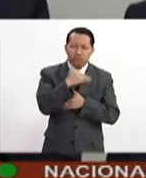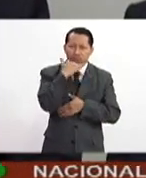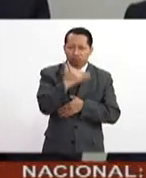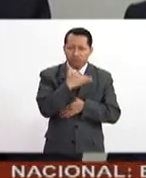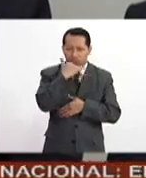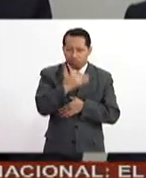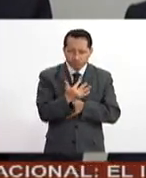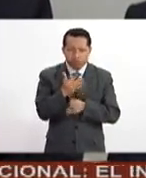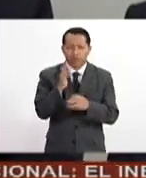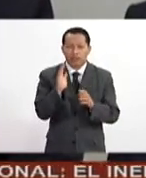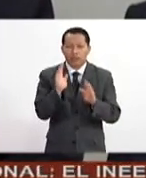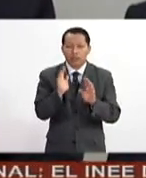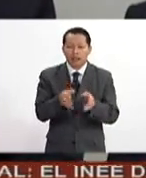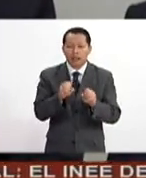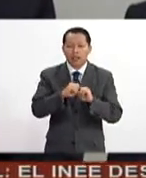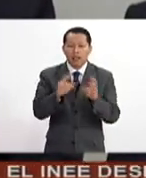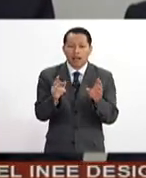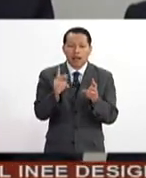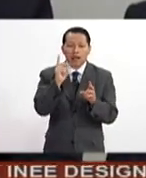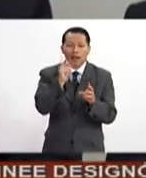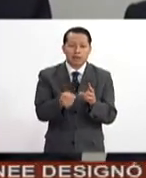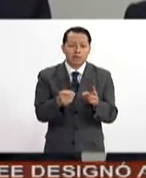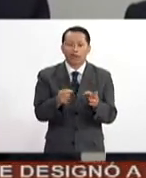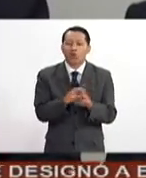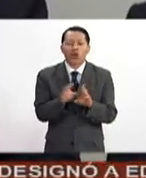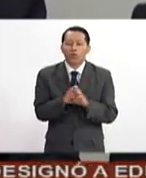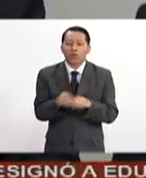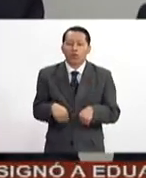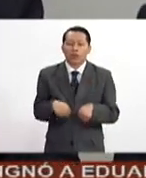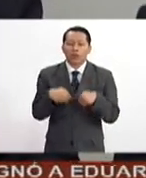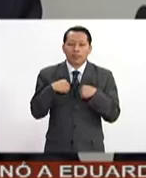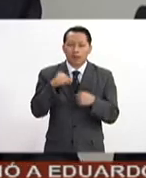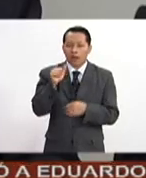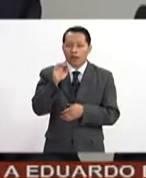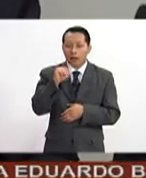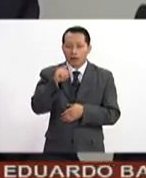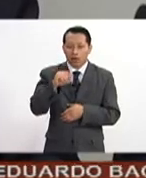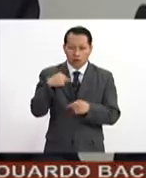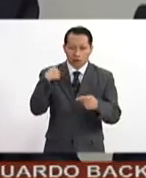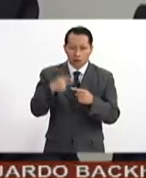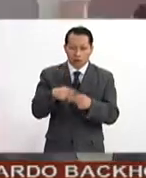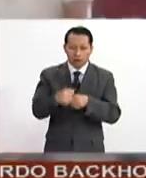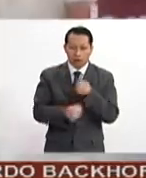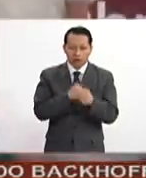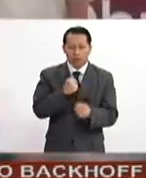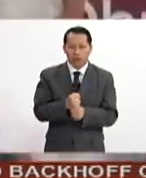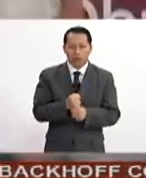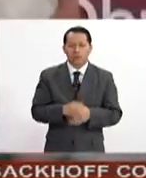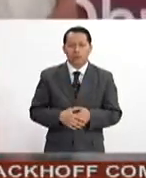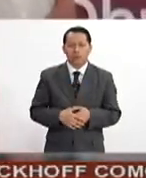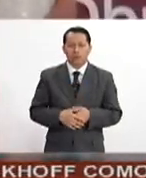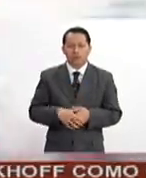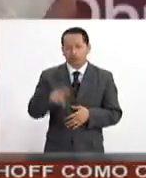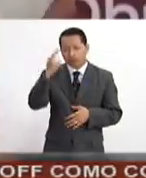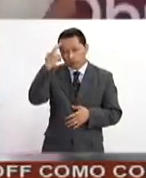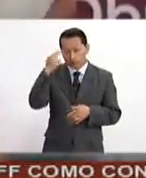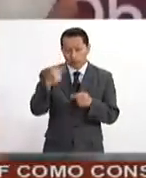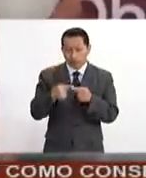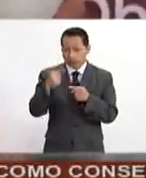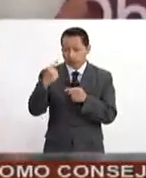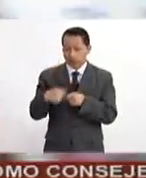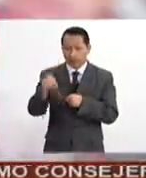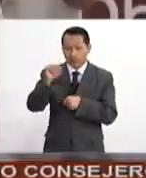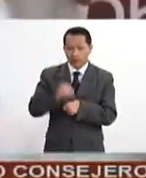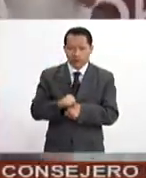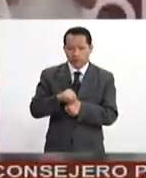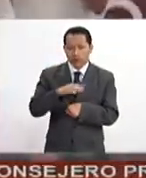podemos explicar de qué ha vivido López Obrador todos estos años. Recordó que hace unas semanas